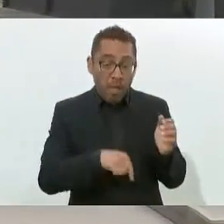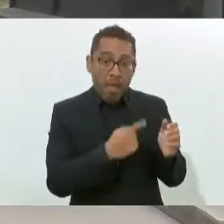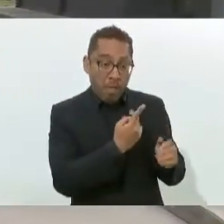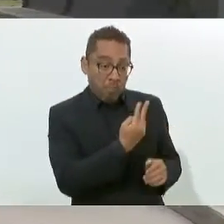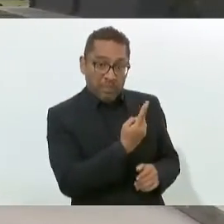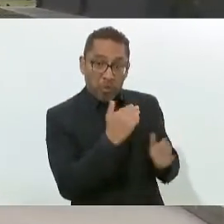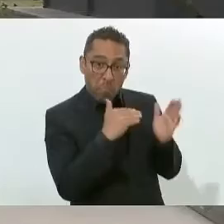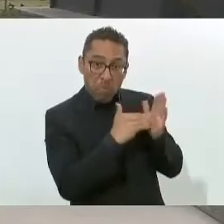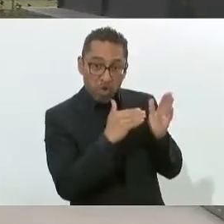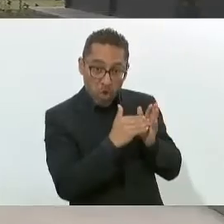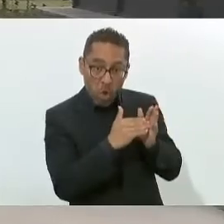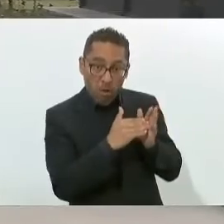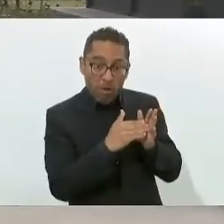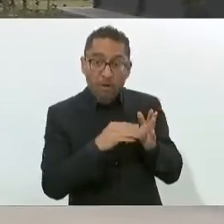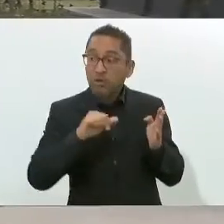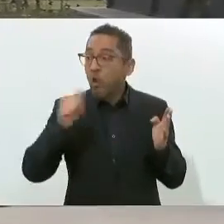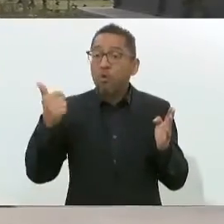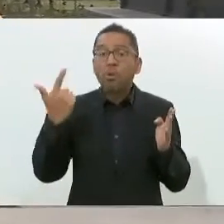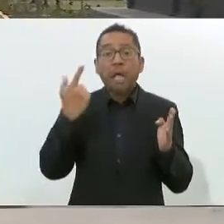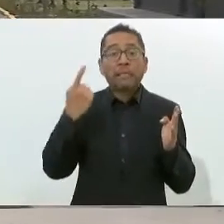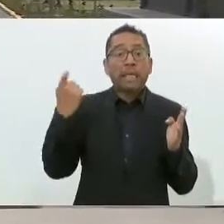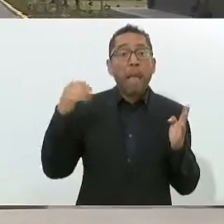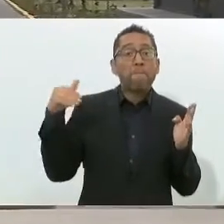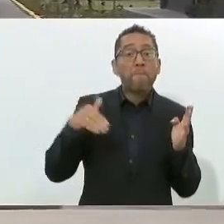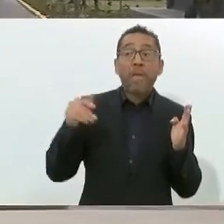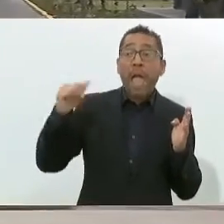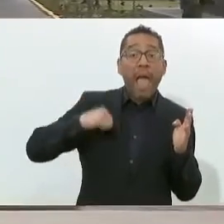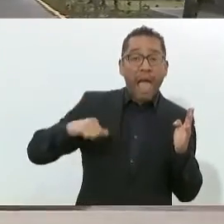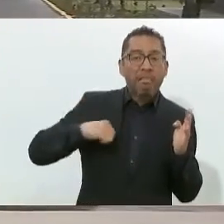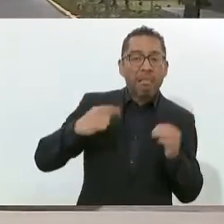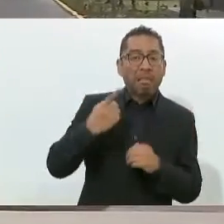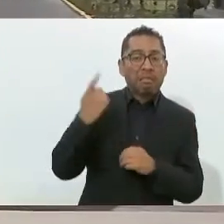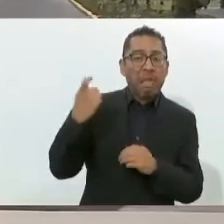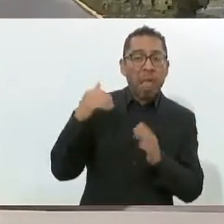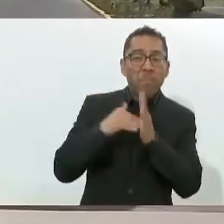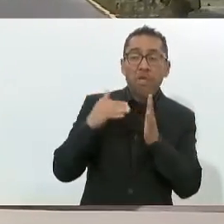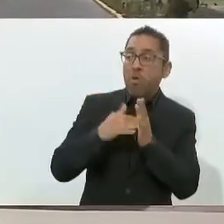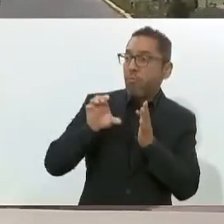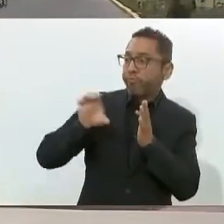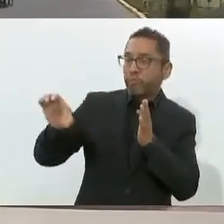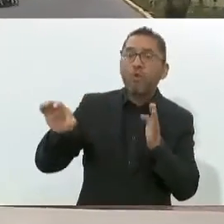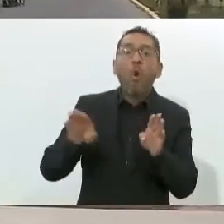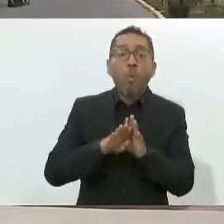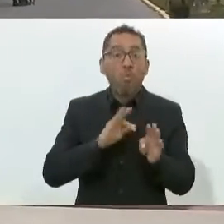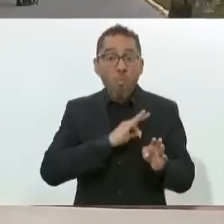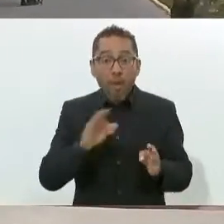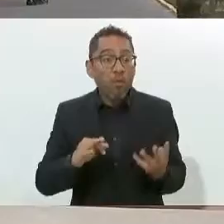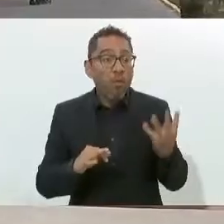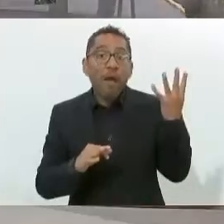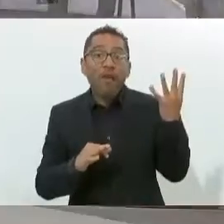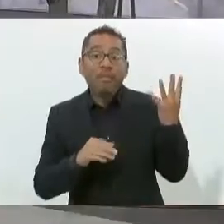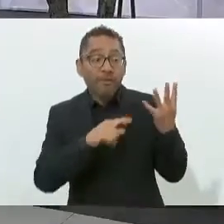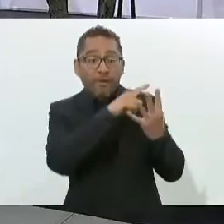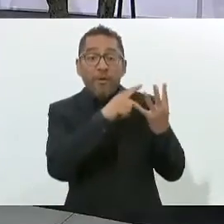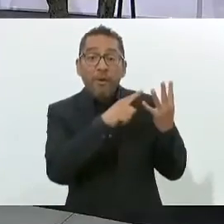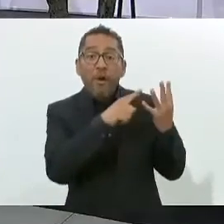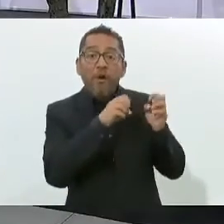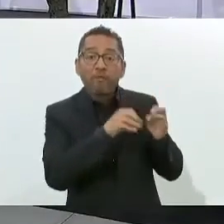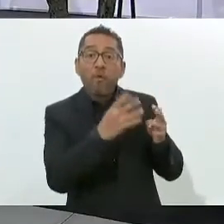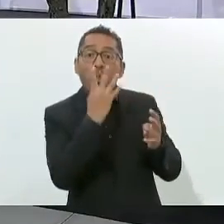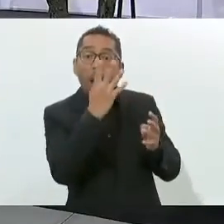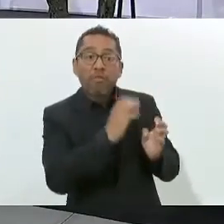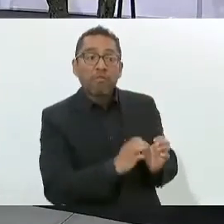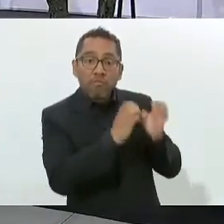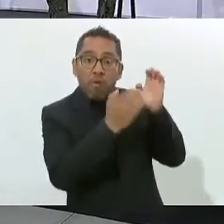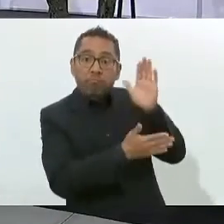cuarteles, con lo que antes, si bien hacían las cosas, se